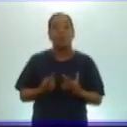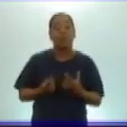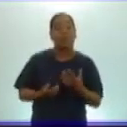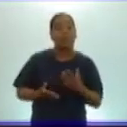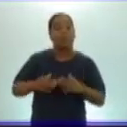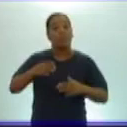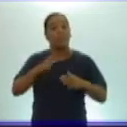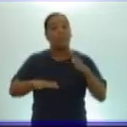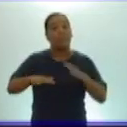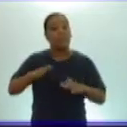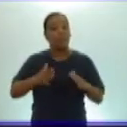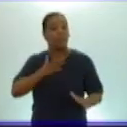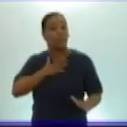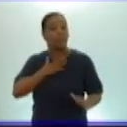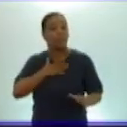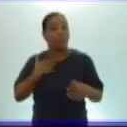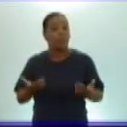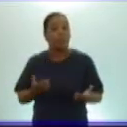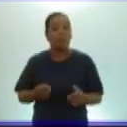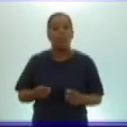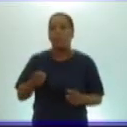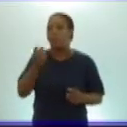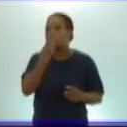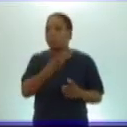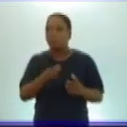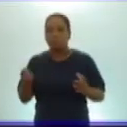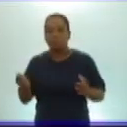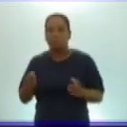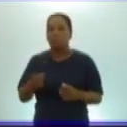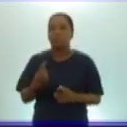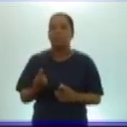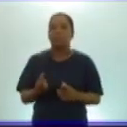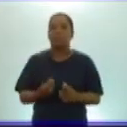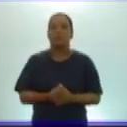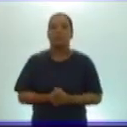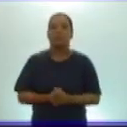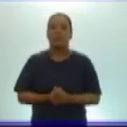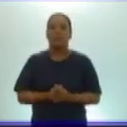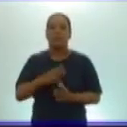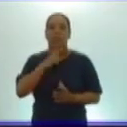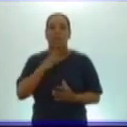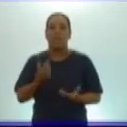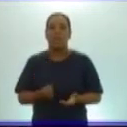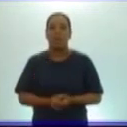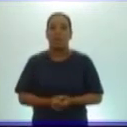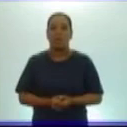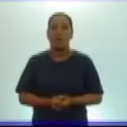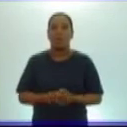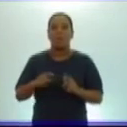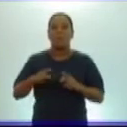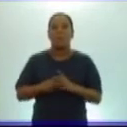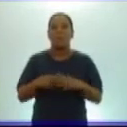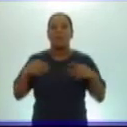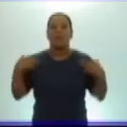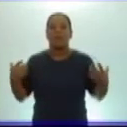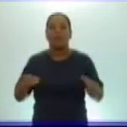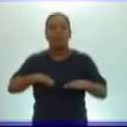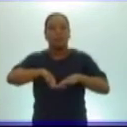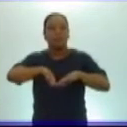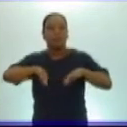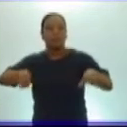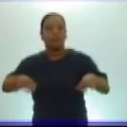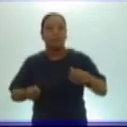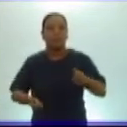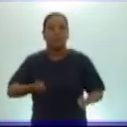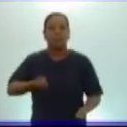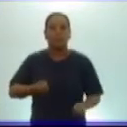en agua, son prácticamente insolubles. Por tanto, ¿para qué utilizamos la operación de decantación? Bueno,